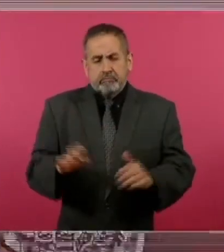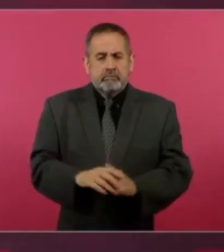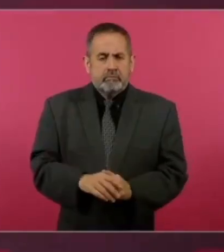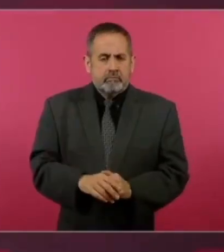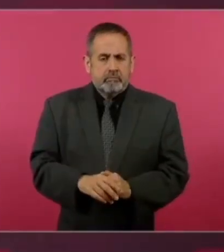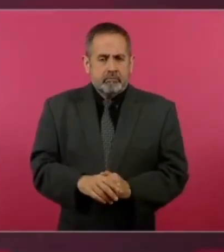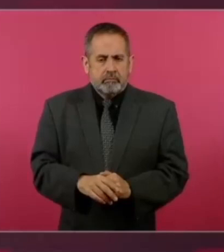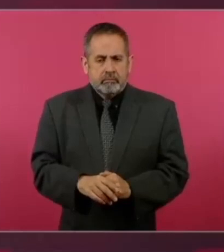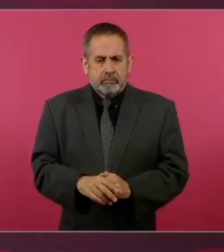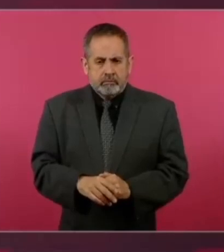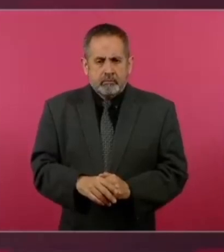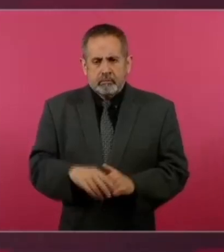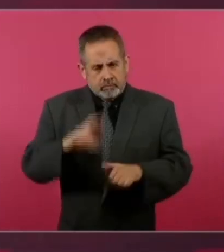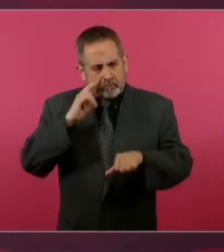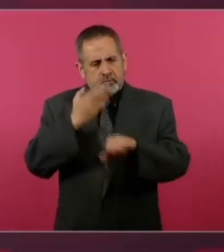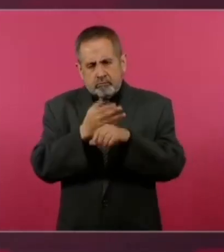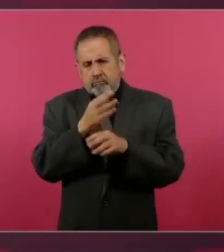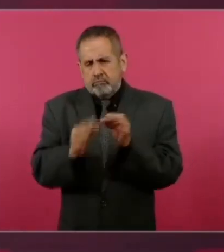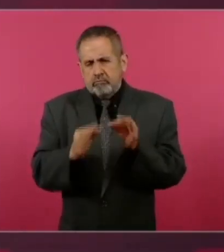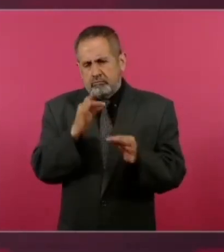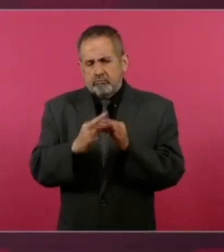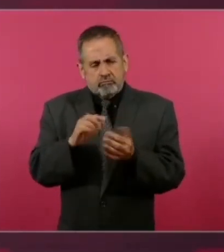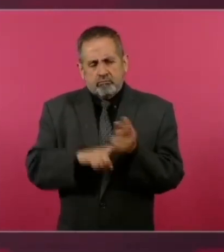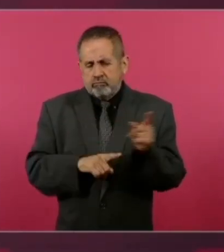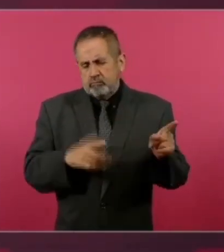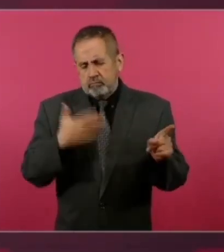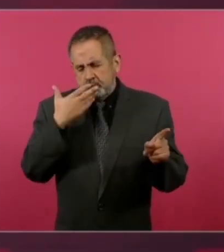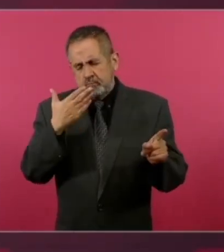de manera responsable, ¿no?